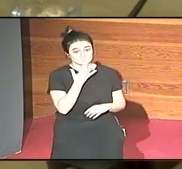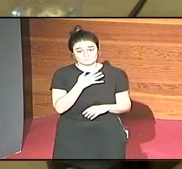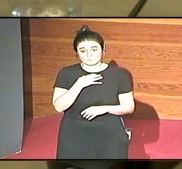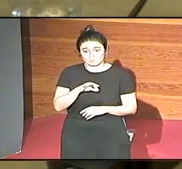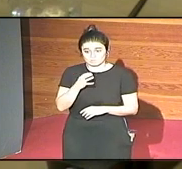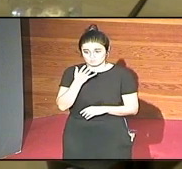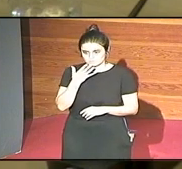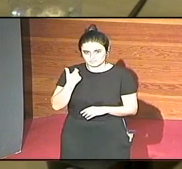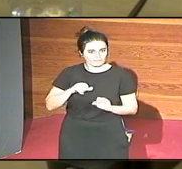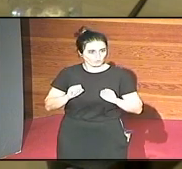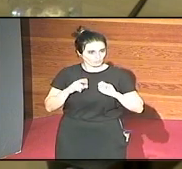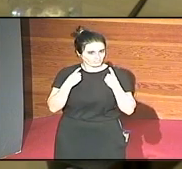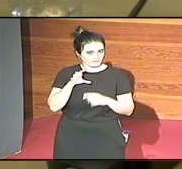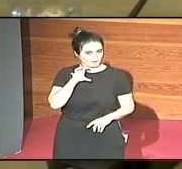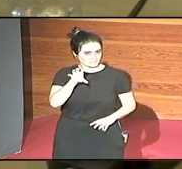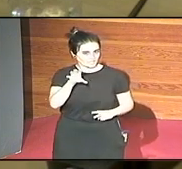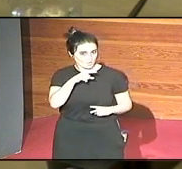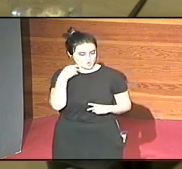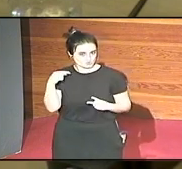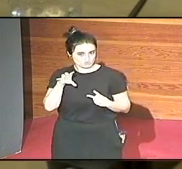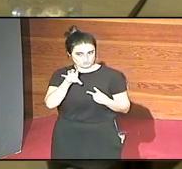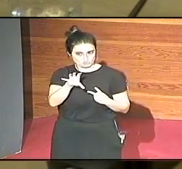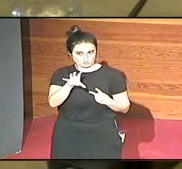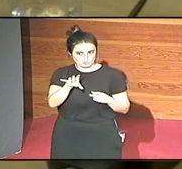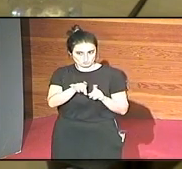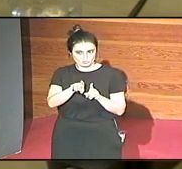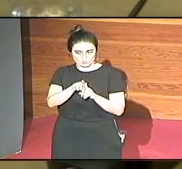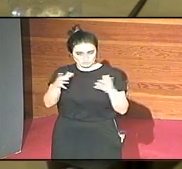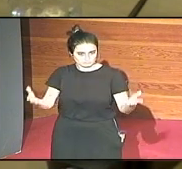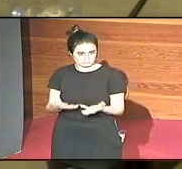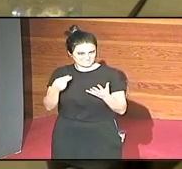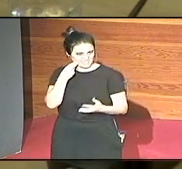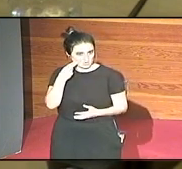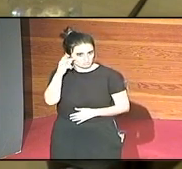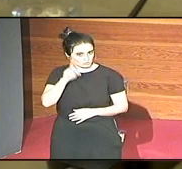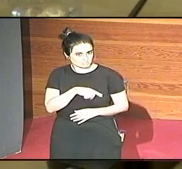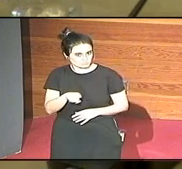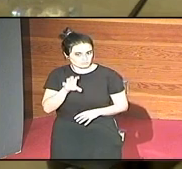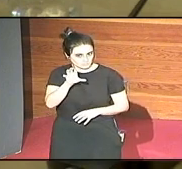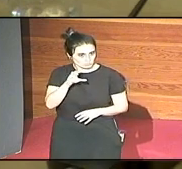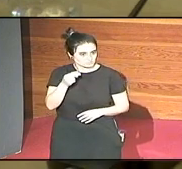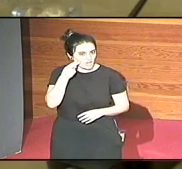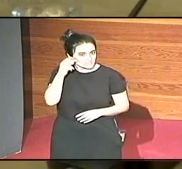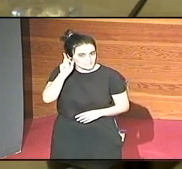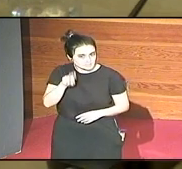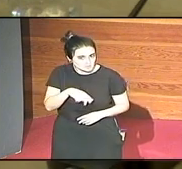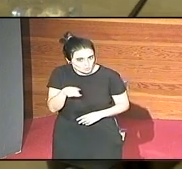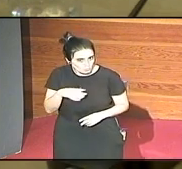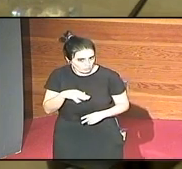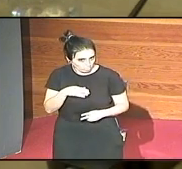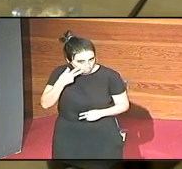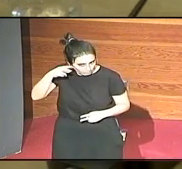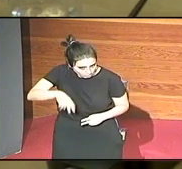ya oficialmente como un Estado que promueve el terrorismo, un Estado terrorista. Y por otro